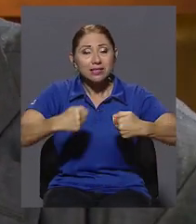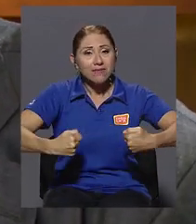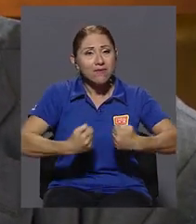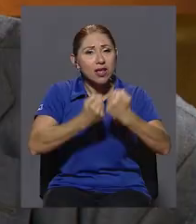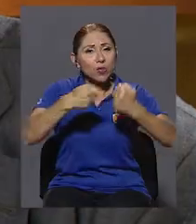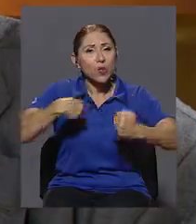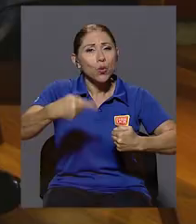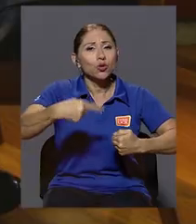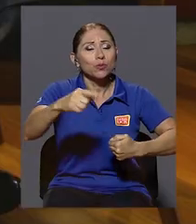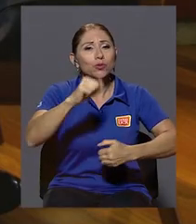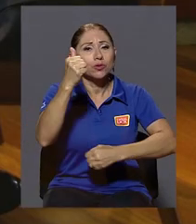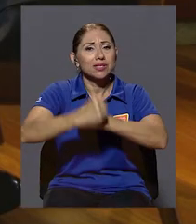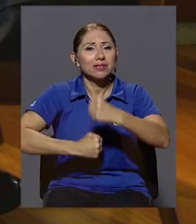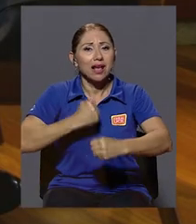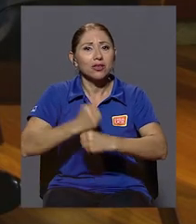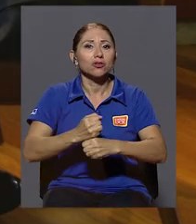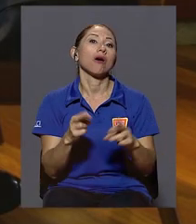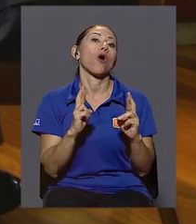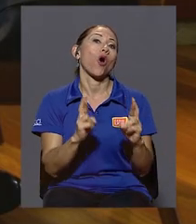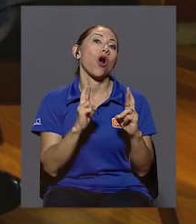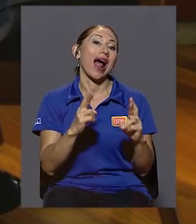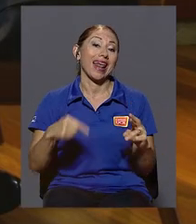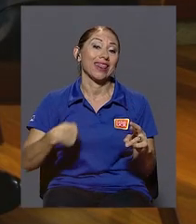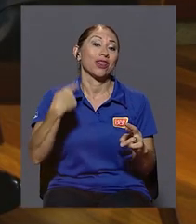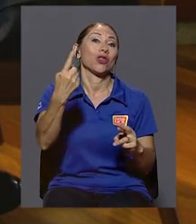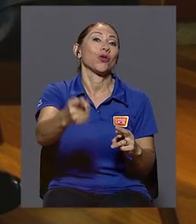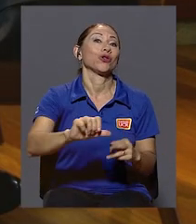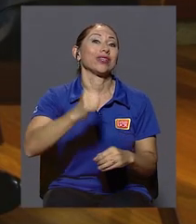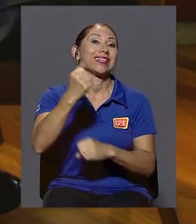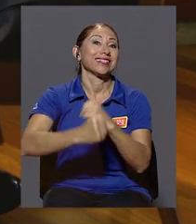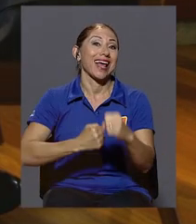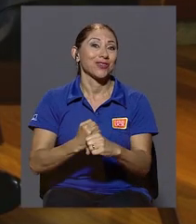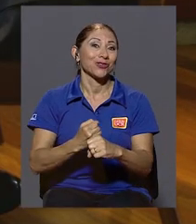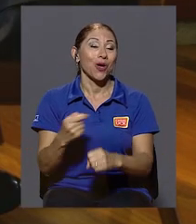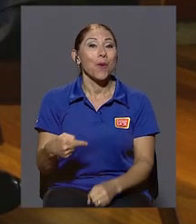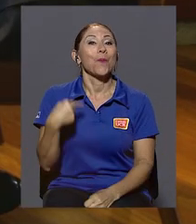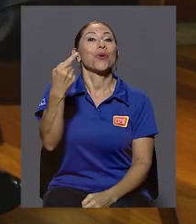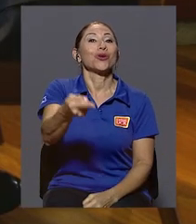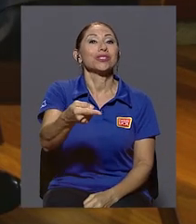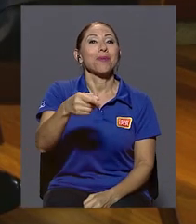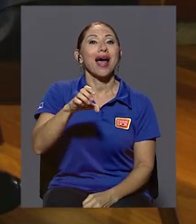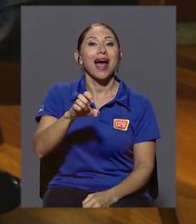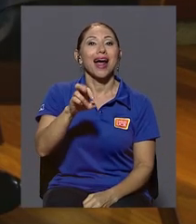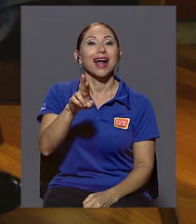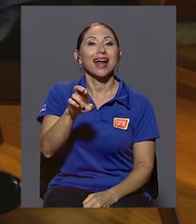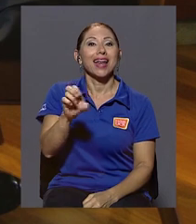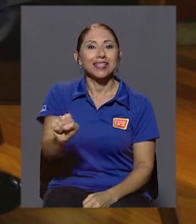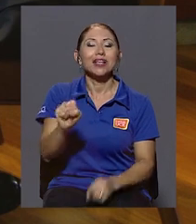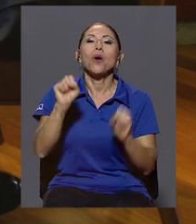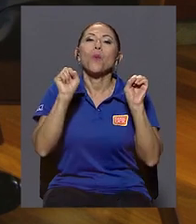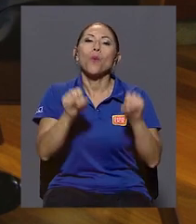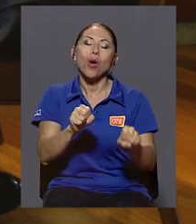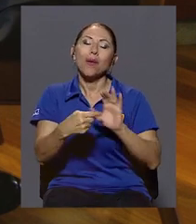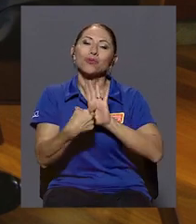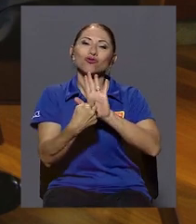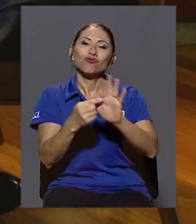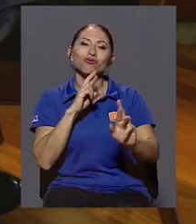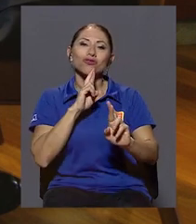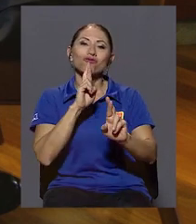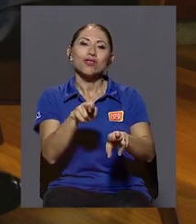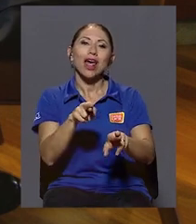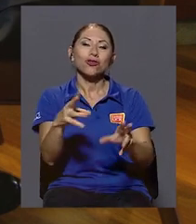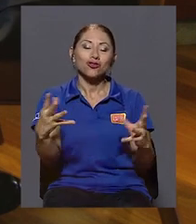los próximos 10 años. Ojalá dentro de 10 años, cuando se haga la próxima CRES, podamos mostrar resultados de integración,